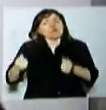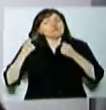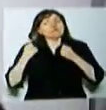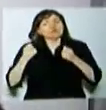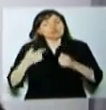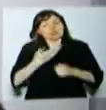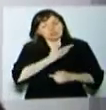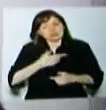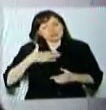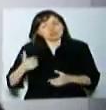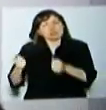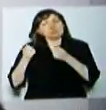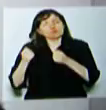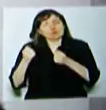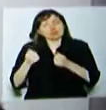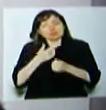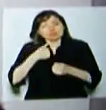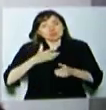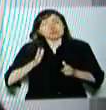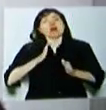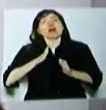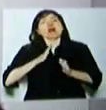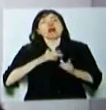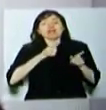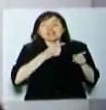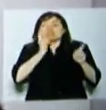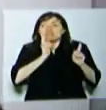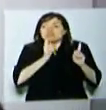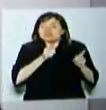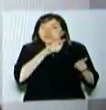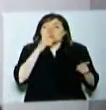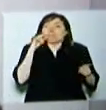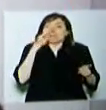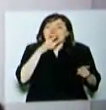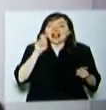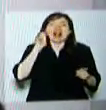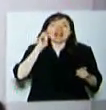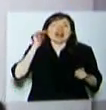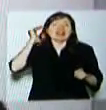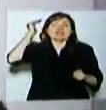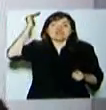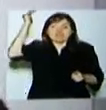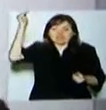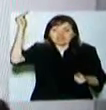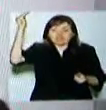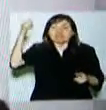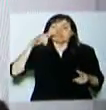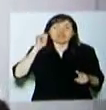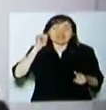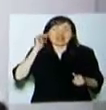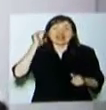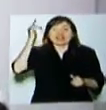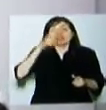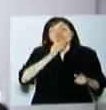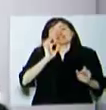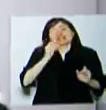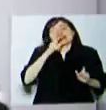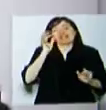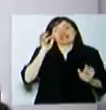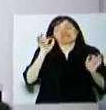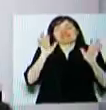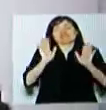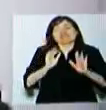La verdad que me impactó, si él con esos años, tal vez es la sabiduría de la